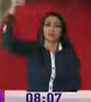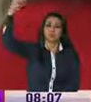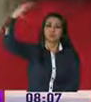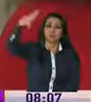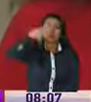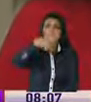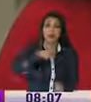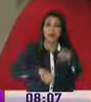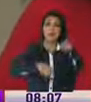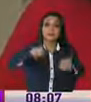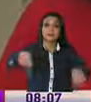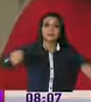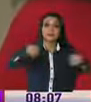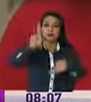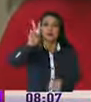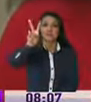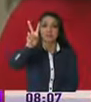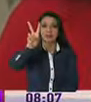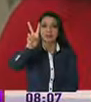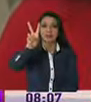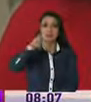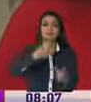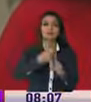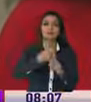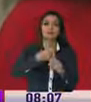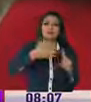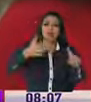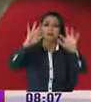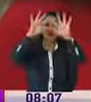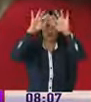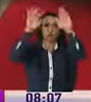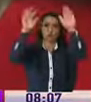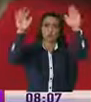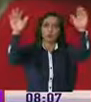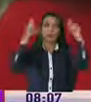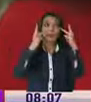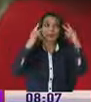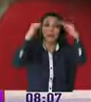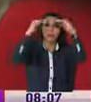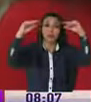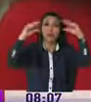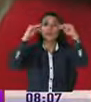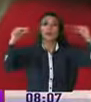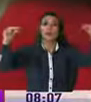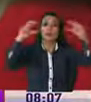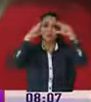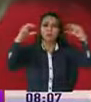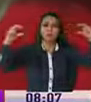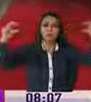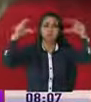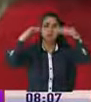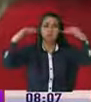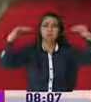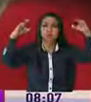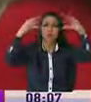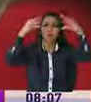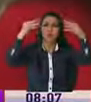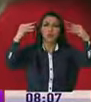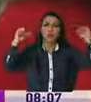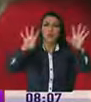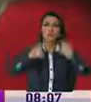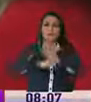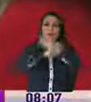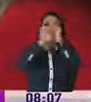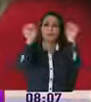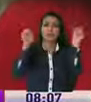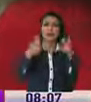hemos visto muchas veces, hay un efecto térmico que sí se ve una capa de contaminación y que después se evapora a las 9 de la